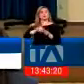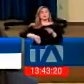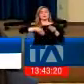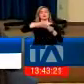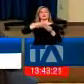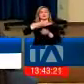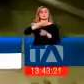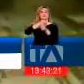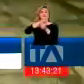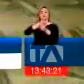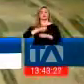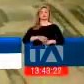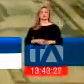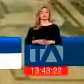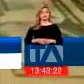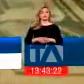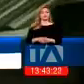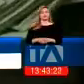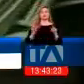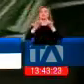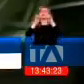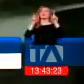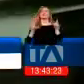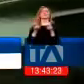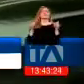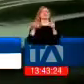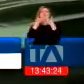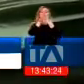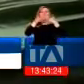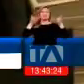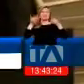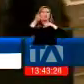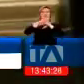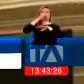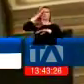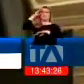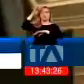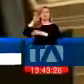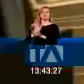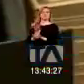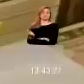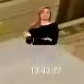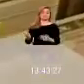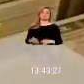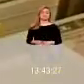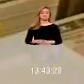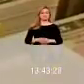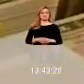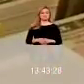y seguros al ser consultados sobre las estafas denunciadas a los dineros de la